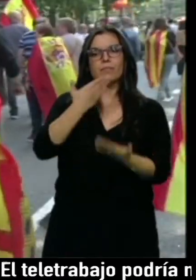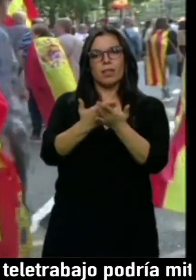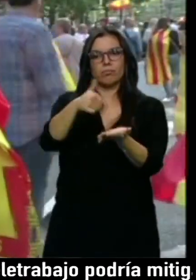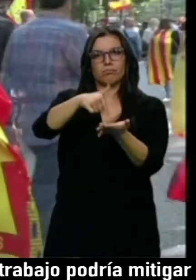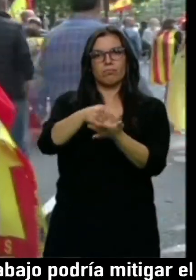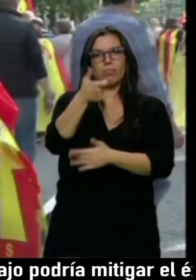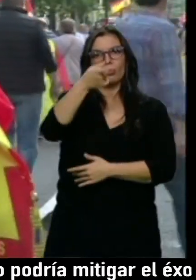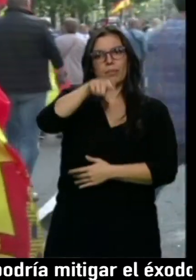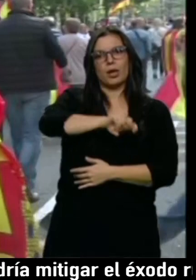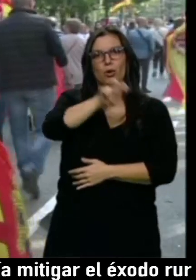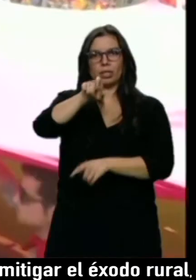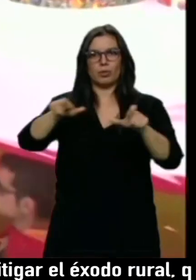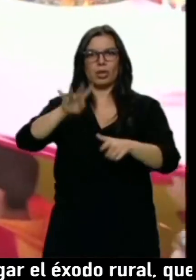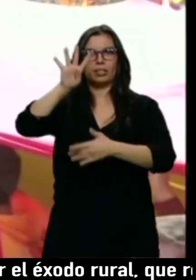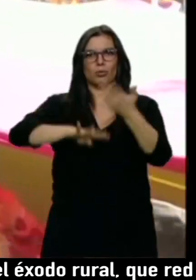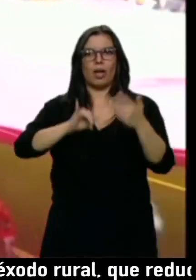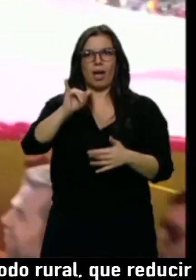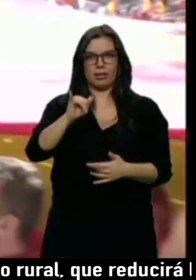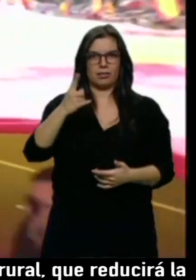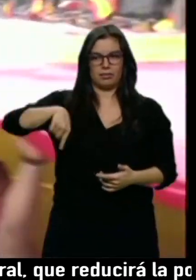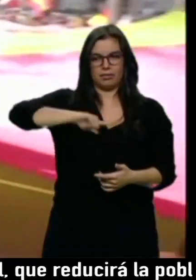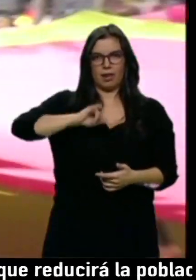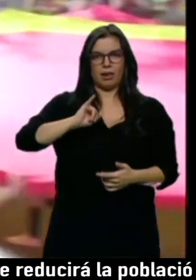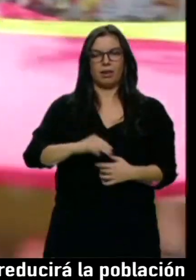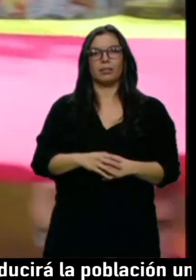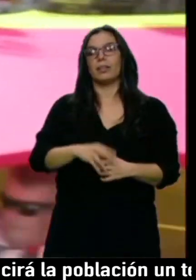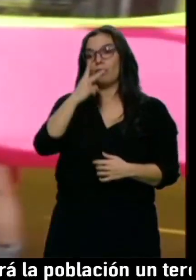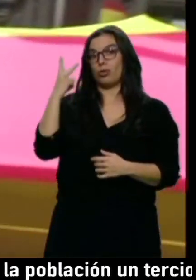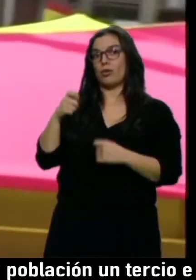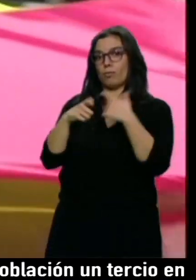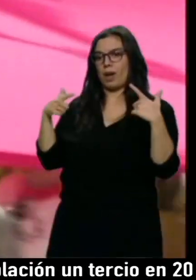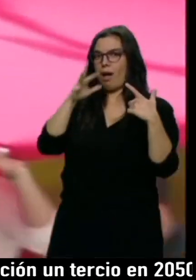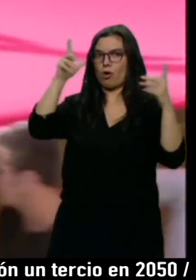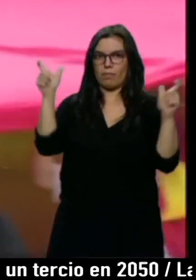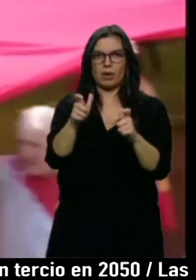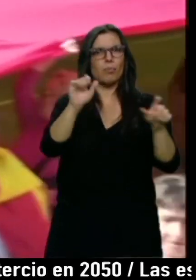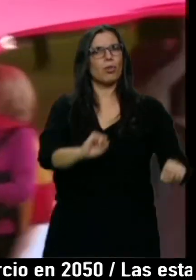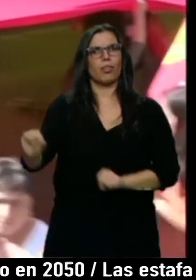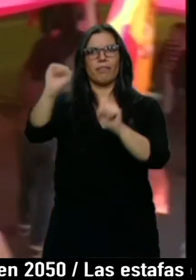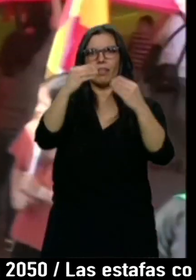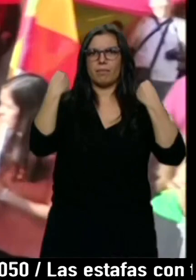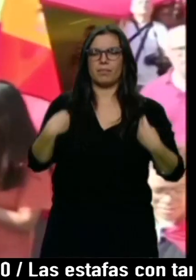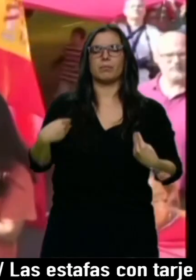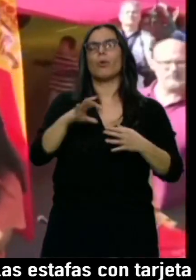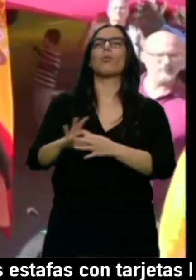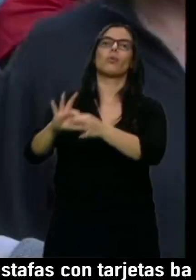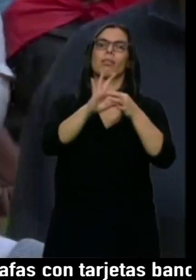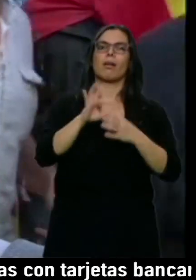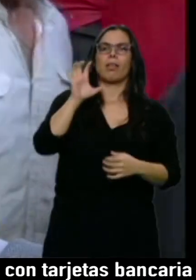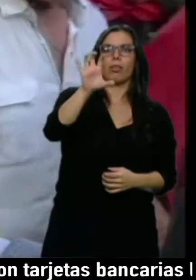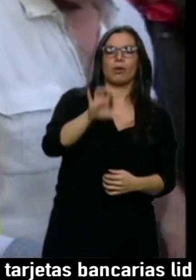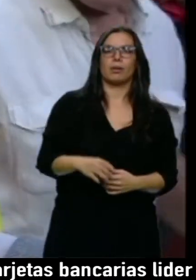segundo pueblo de Cataluña que también existe. Son menos que hace dos años, pero siguen defendiendo la unidad nacional. Esto de la independencia para